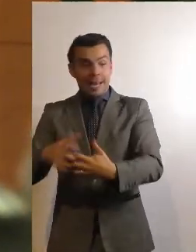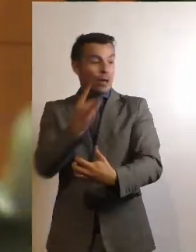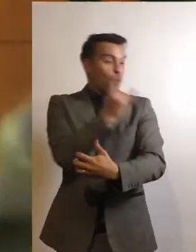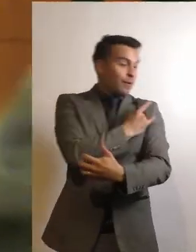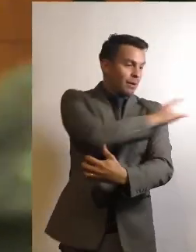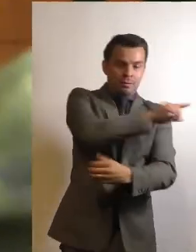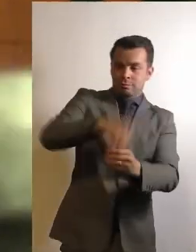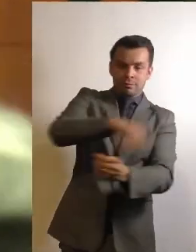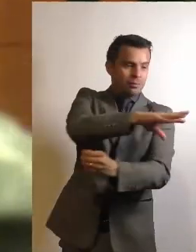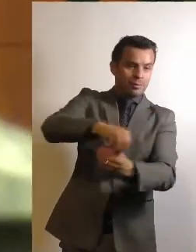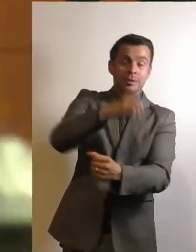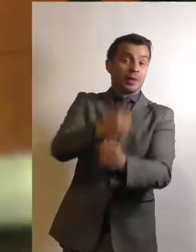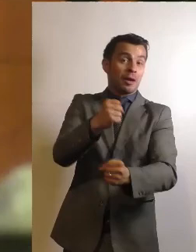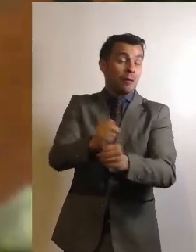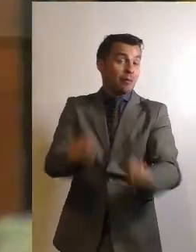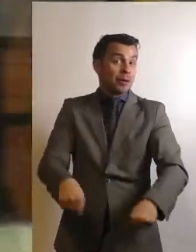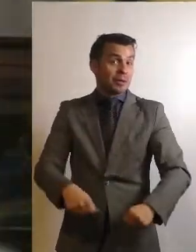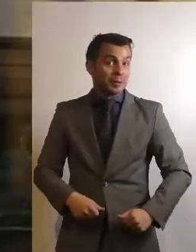Bosque.